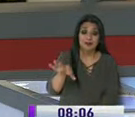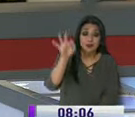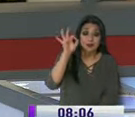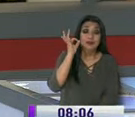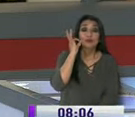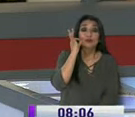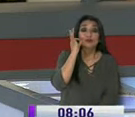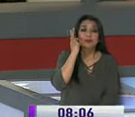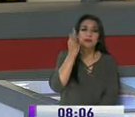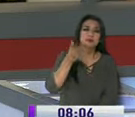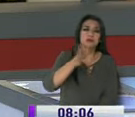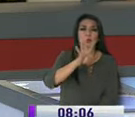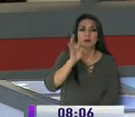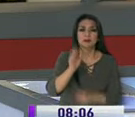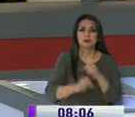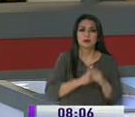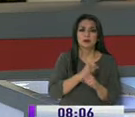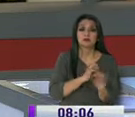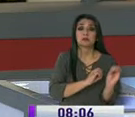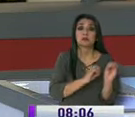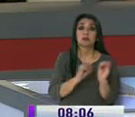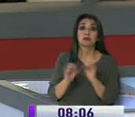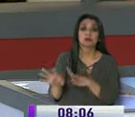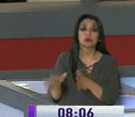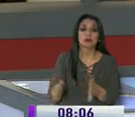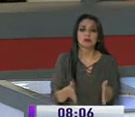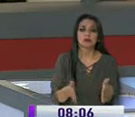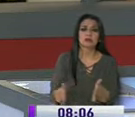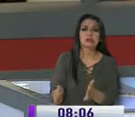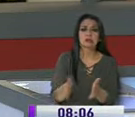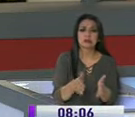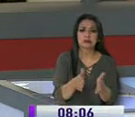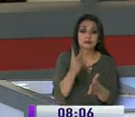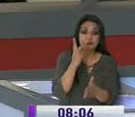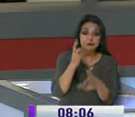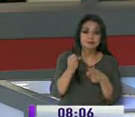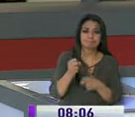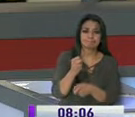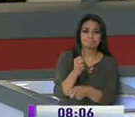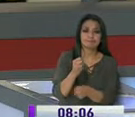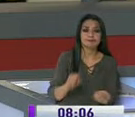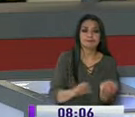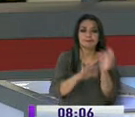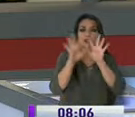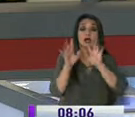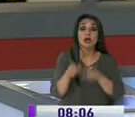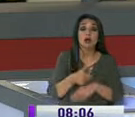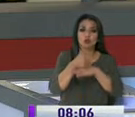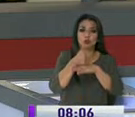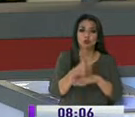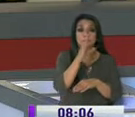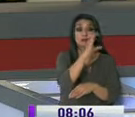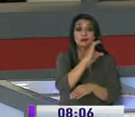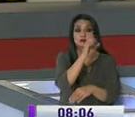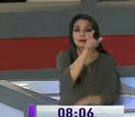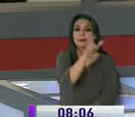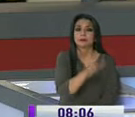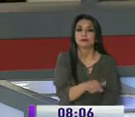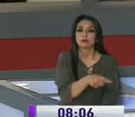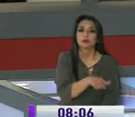aproximadamente 40 años de edad fue abandonada en un sendero, presentaba una herida de arma blanca. Las autoridades pues están atrás de la pista